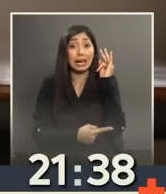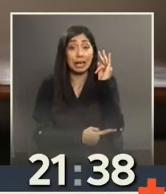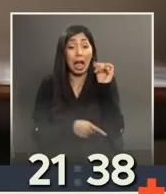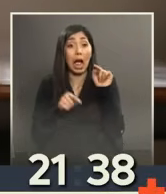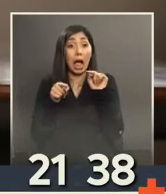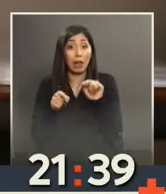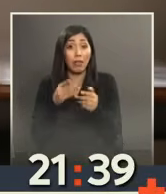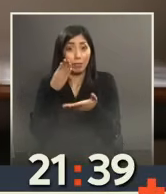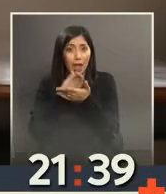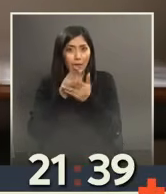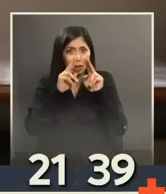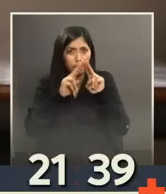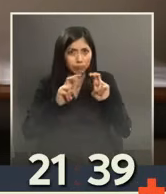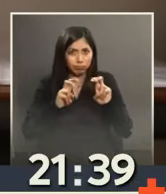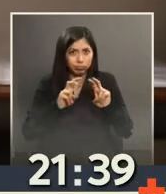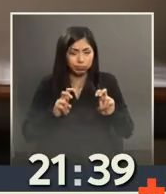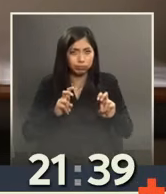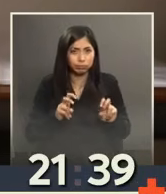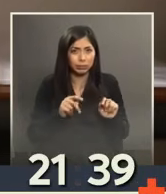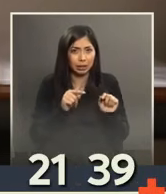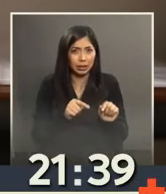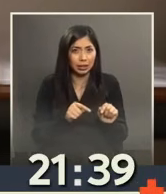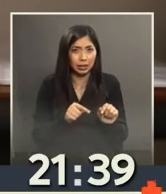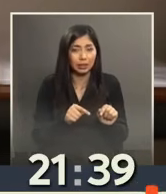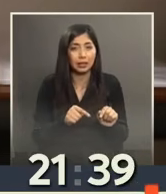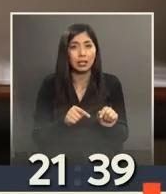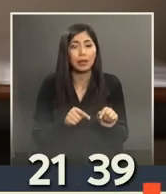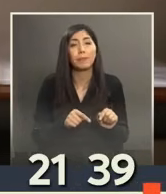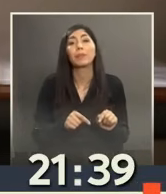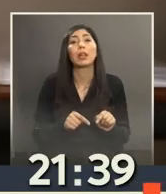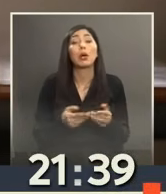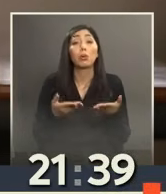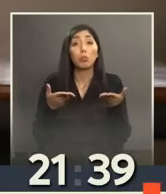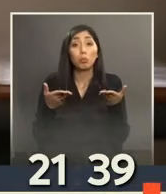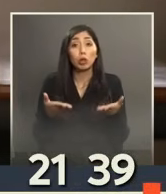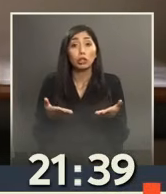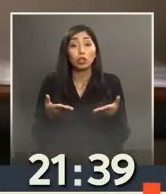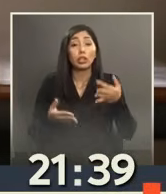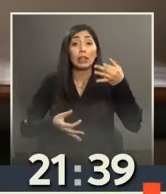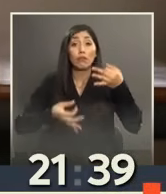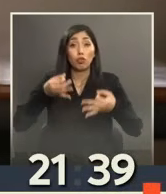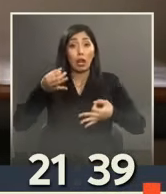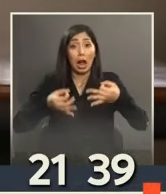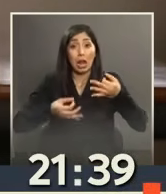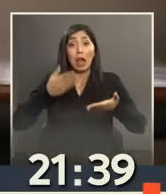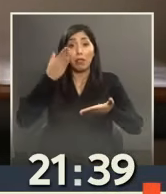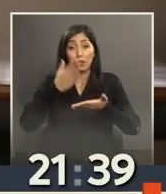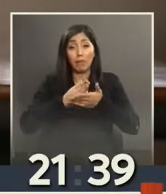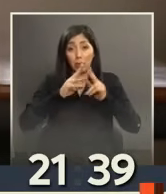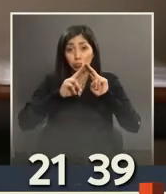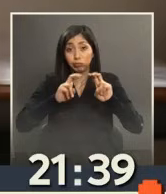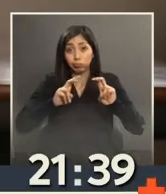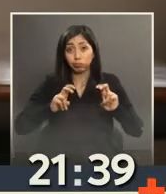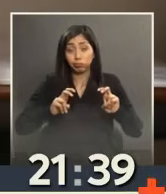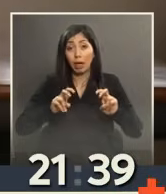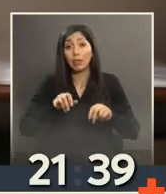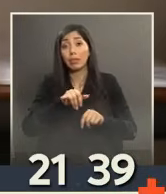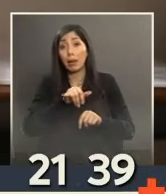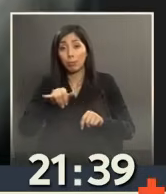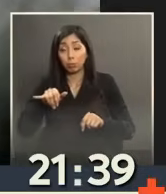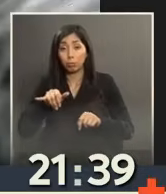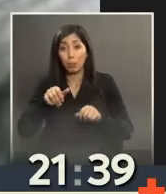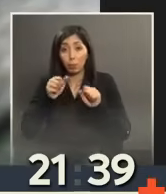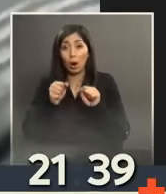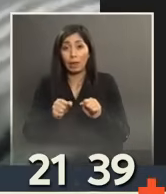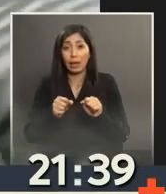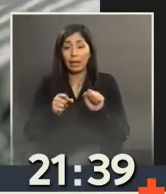para controvertir los descargos de la defensa y, por lo tanto, el tribunal lo tiene que poner en su mérito y eventualmente podría incluso configurar delitos nuevos.